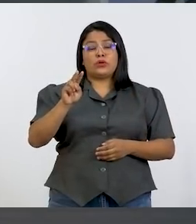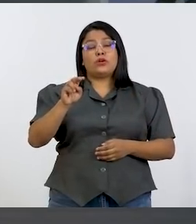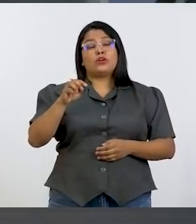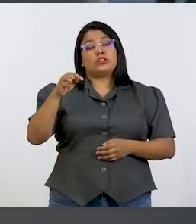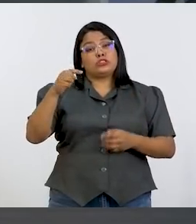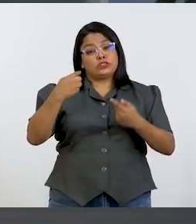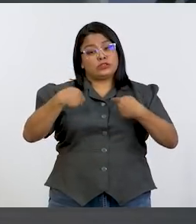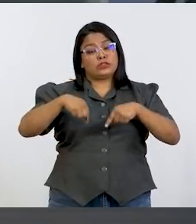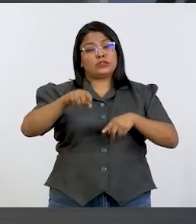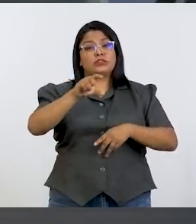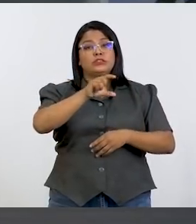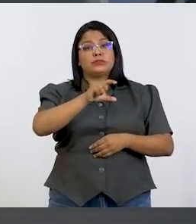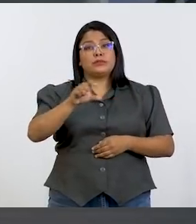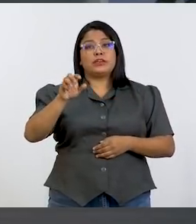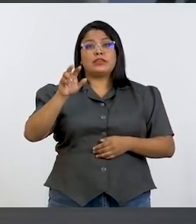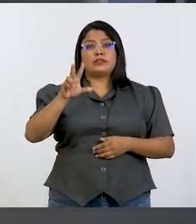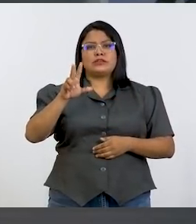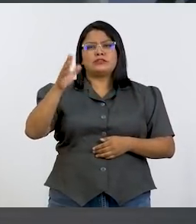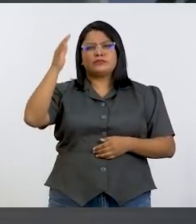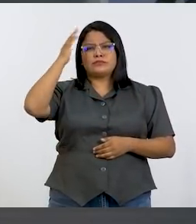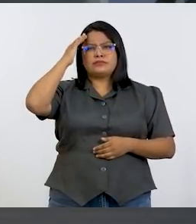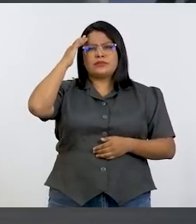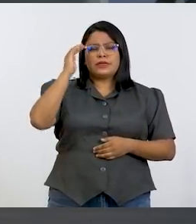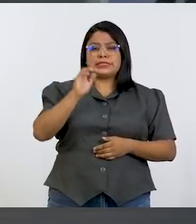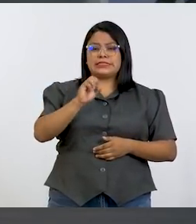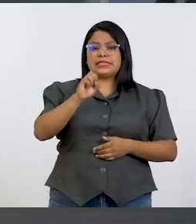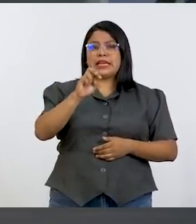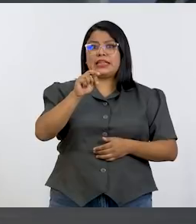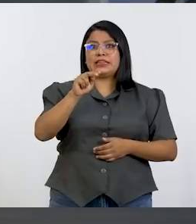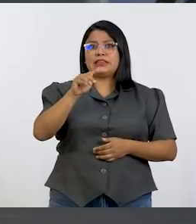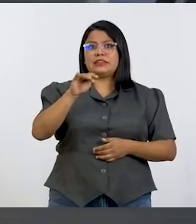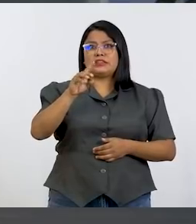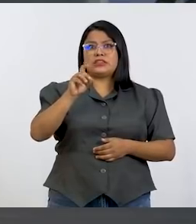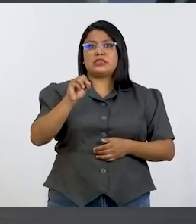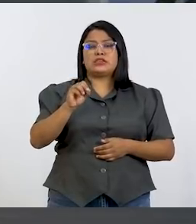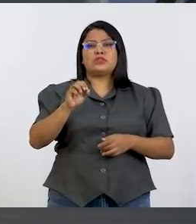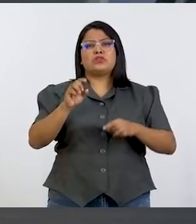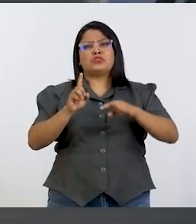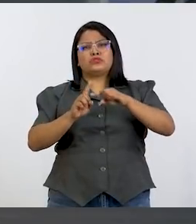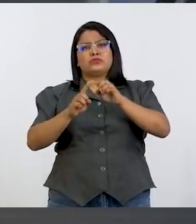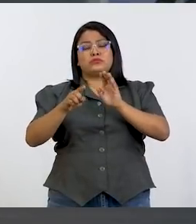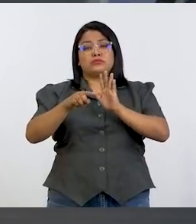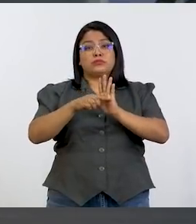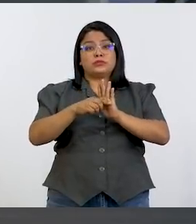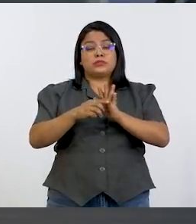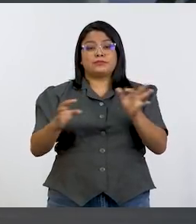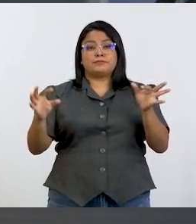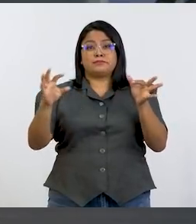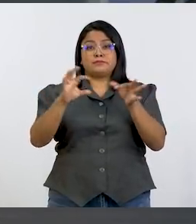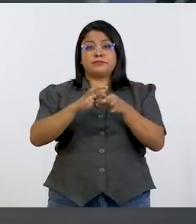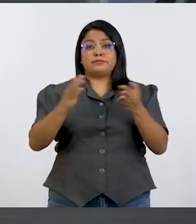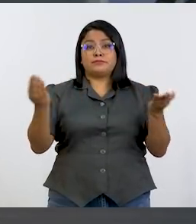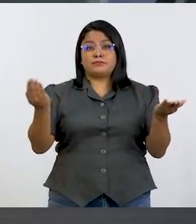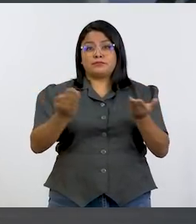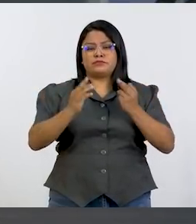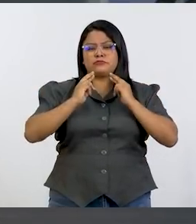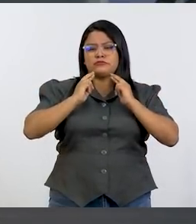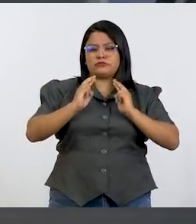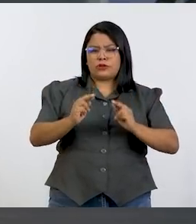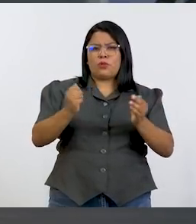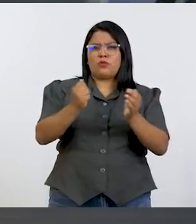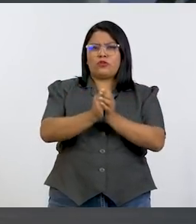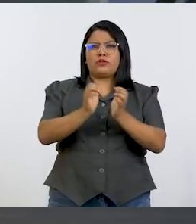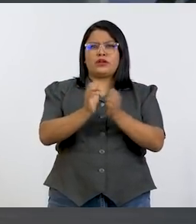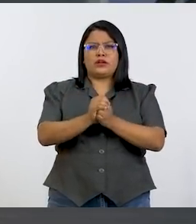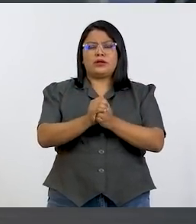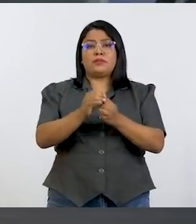semana 3 conociste sobre los sentidos de estas operaciones, los cuales están asociados a las acciones que realizamos para resolver algún